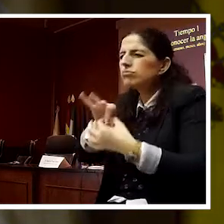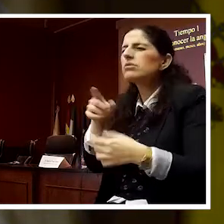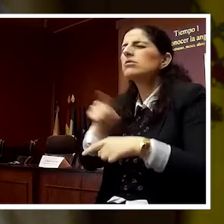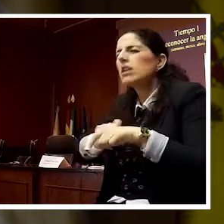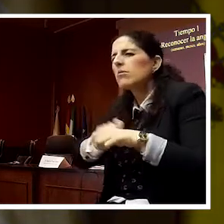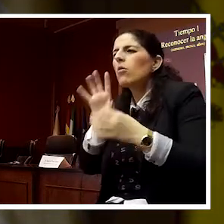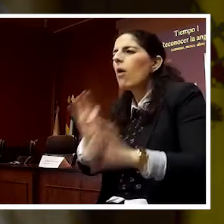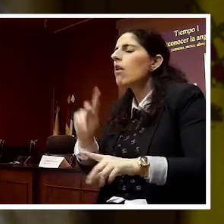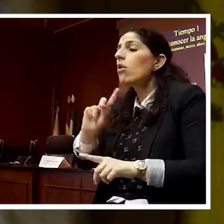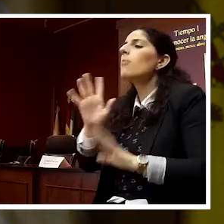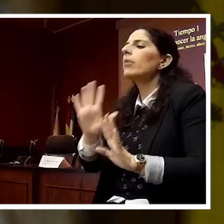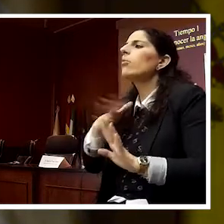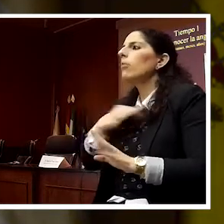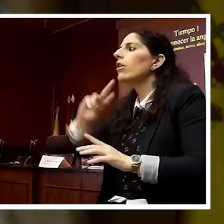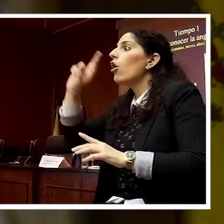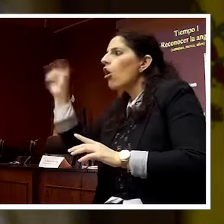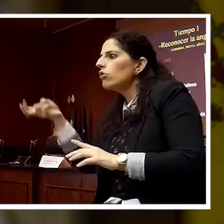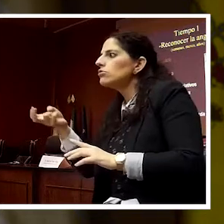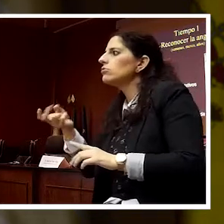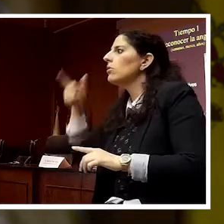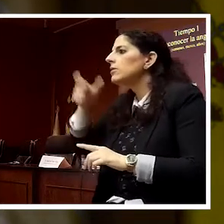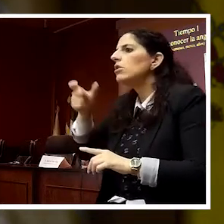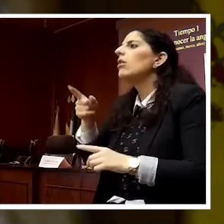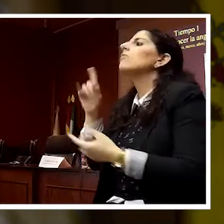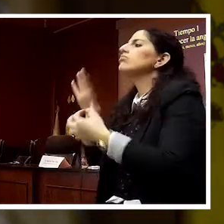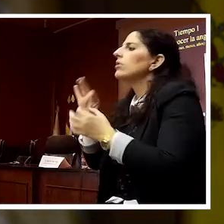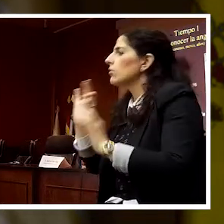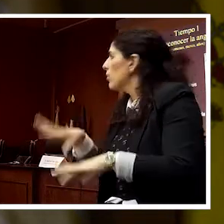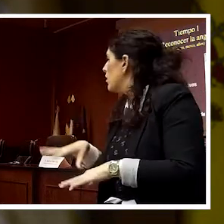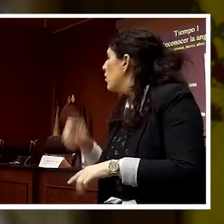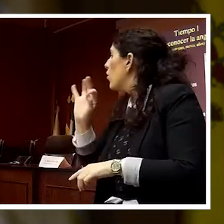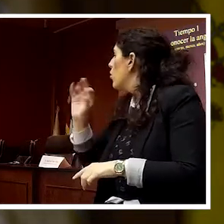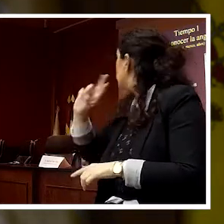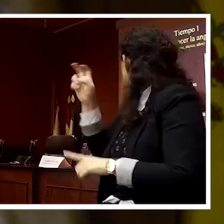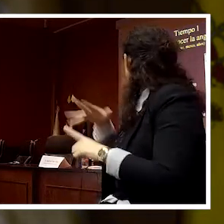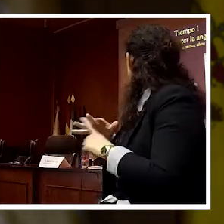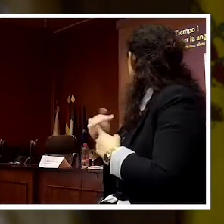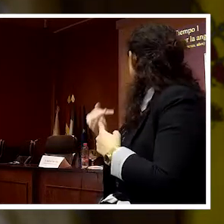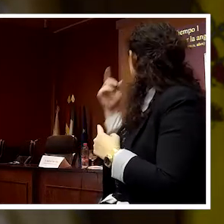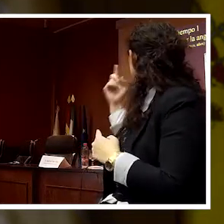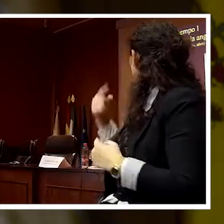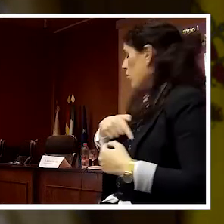haber situaciones anatómicas como la que muestra la imagen, ¿no?